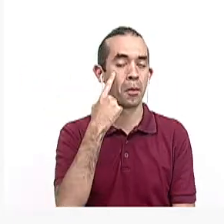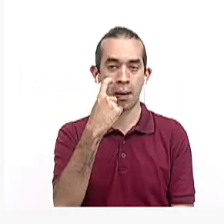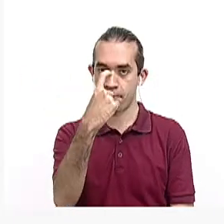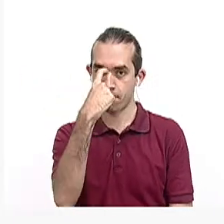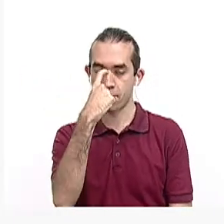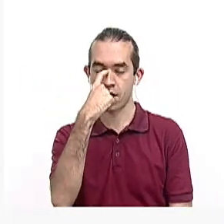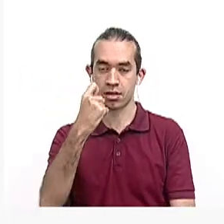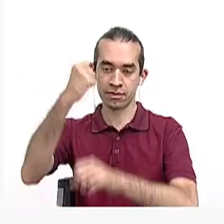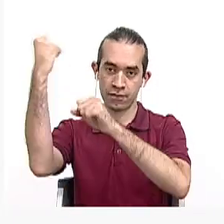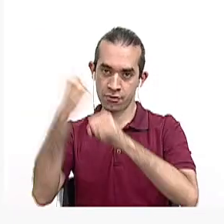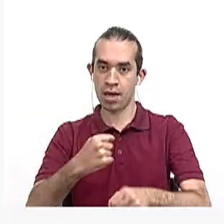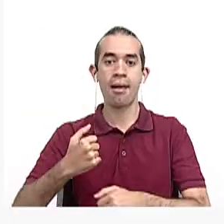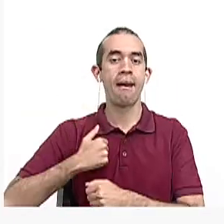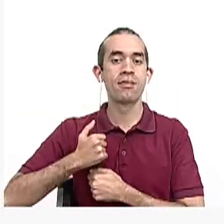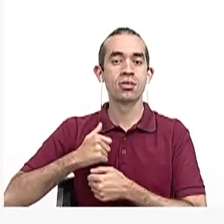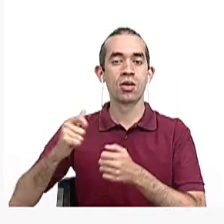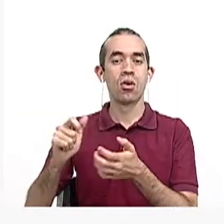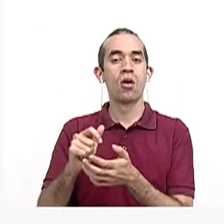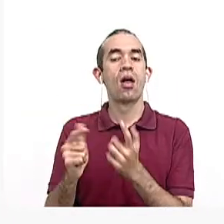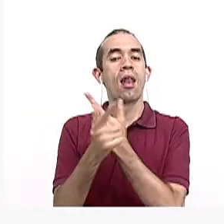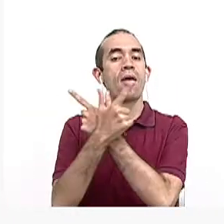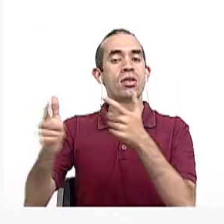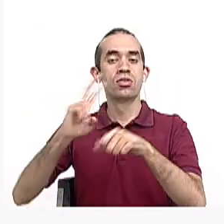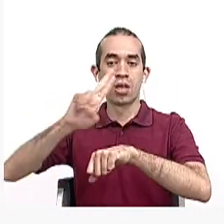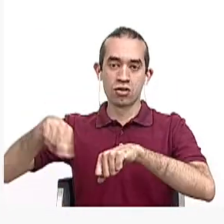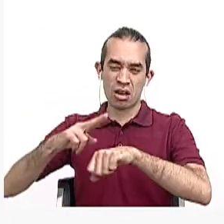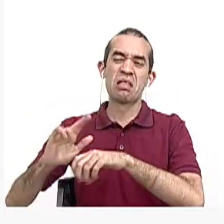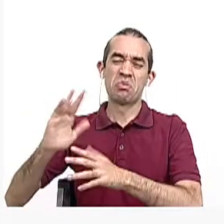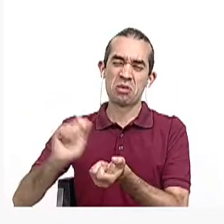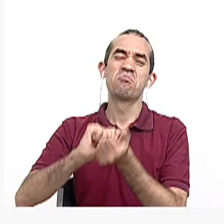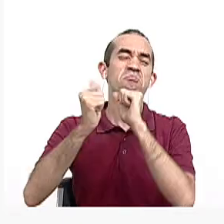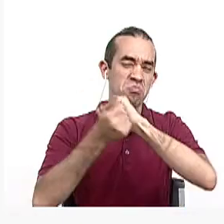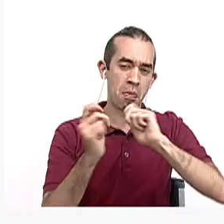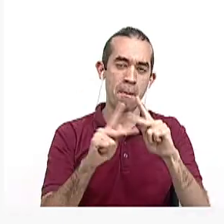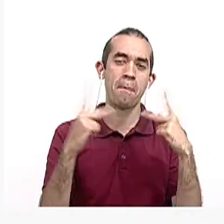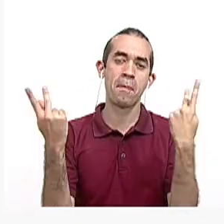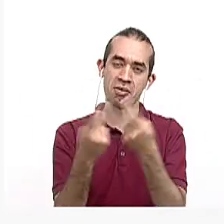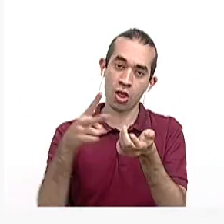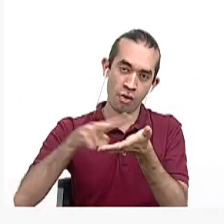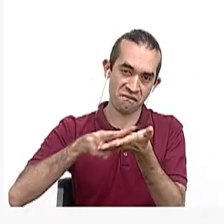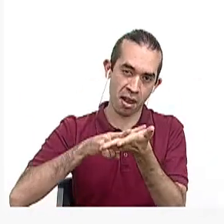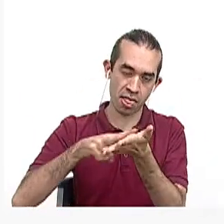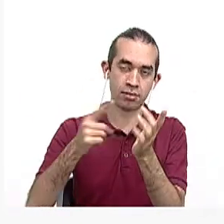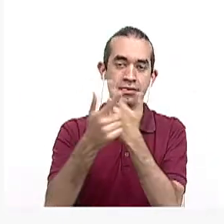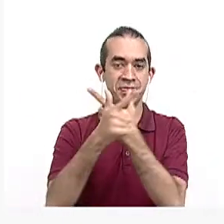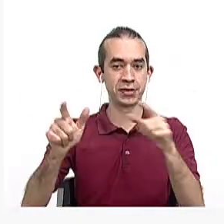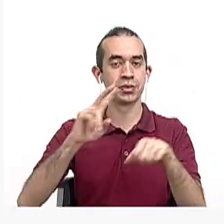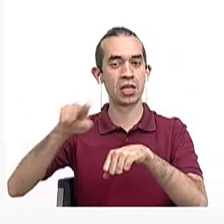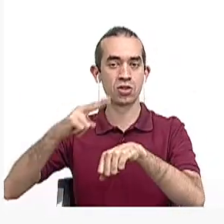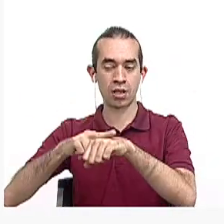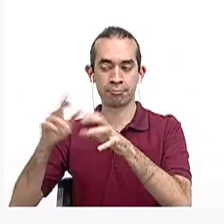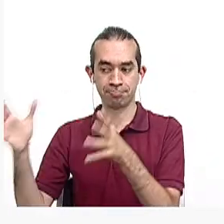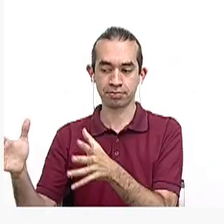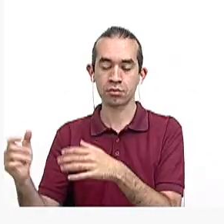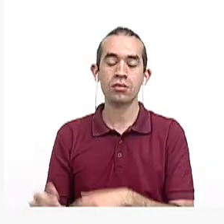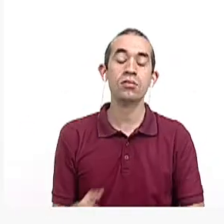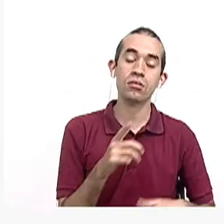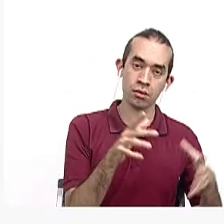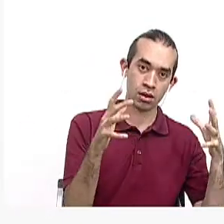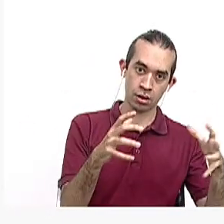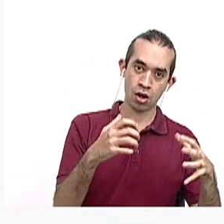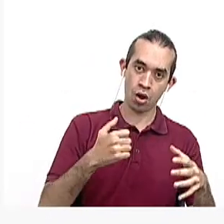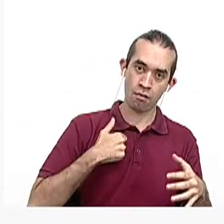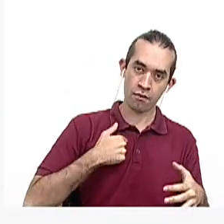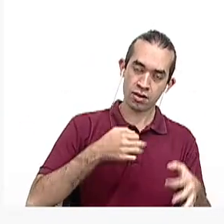de Liberación Nacional, que luego se iba a convertir en el Partido Liberación Nacional, y los sectores calderonistas, fuerzas